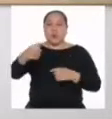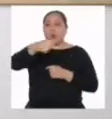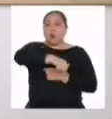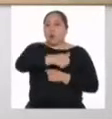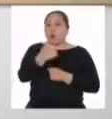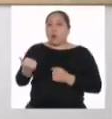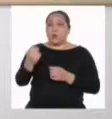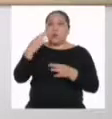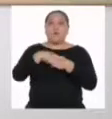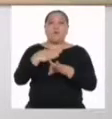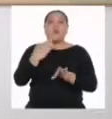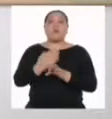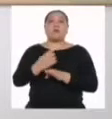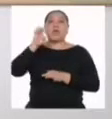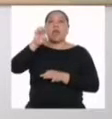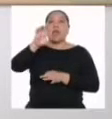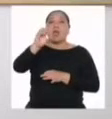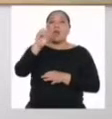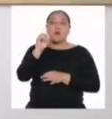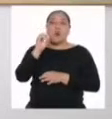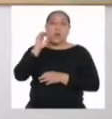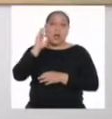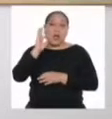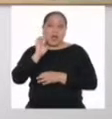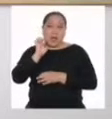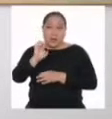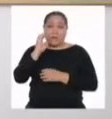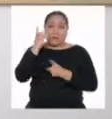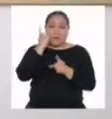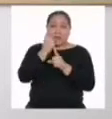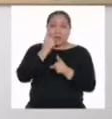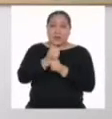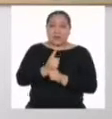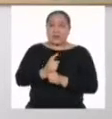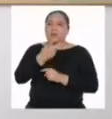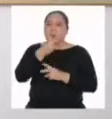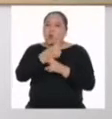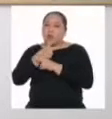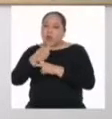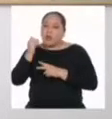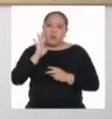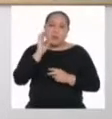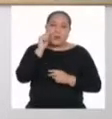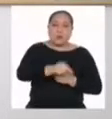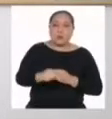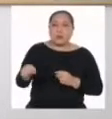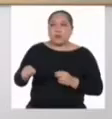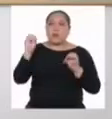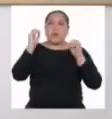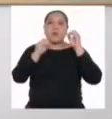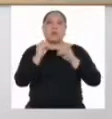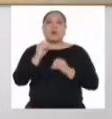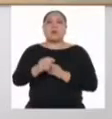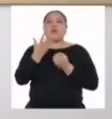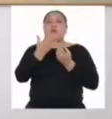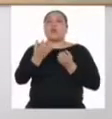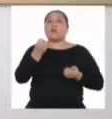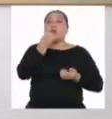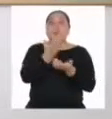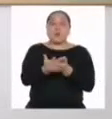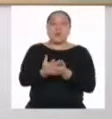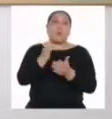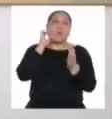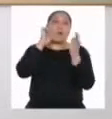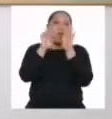ser ecoeficientes, además de cuidar lo que botamos y evitar el daño, es producir algo bueno, es